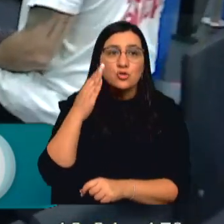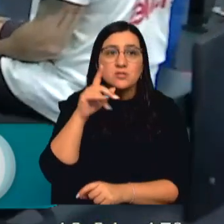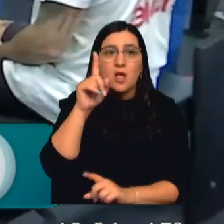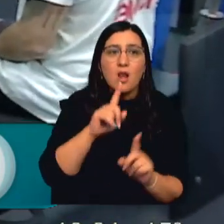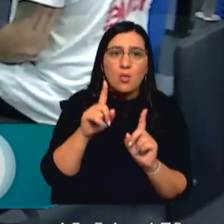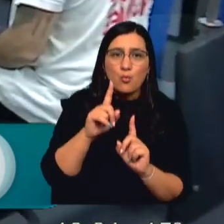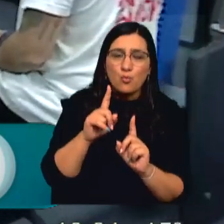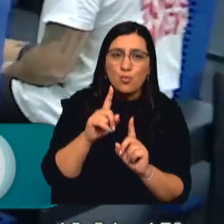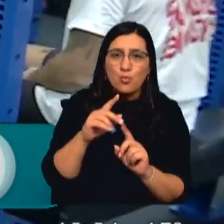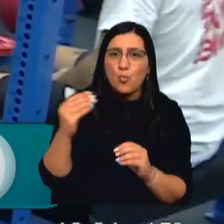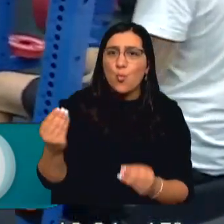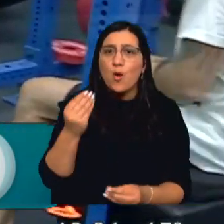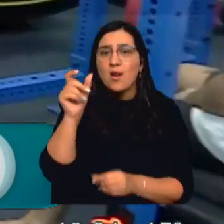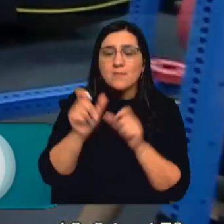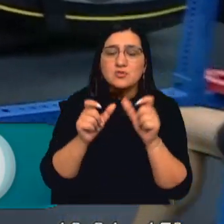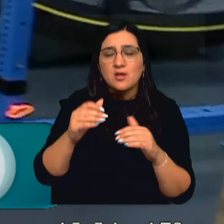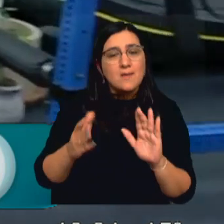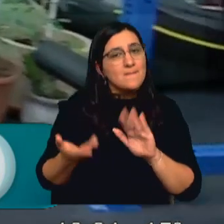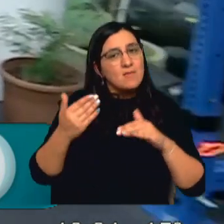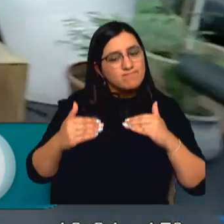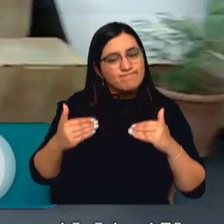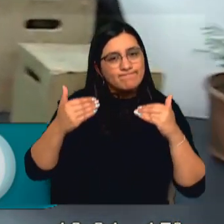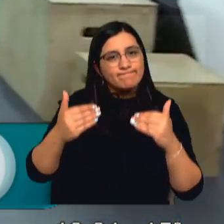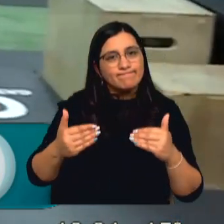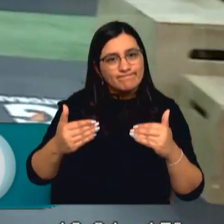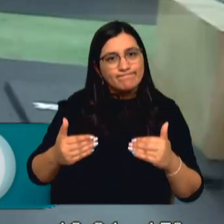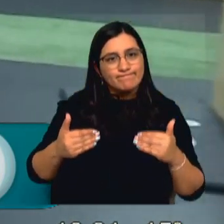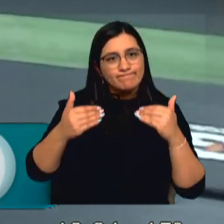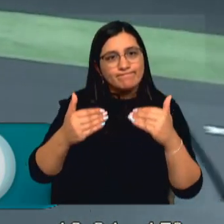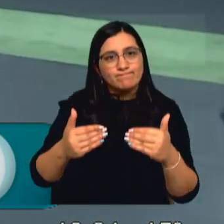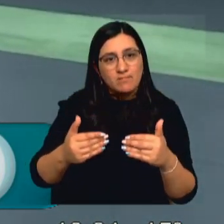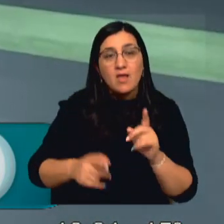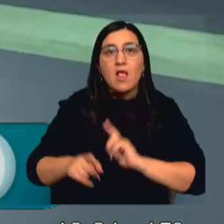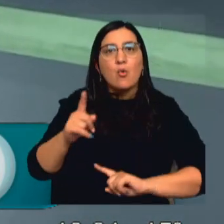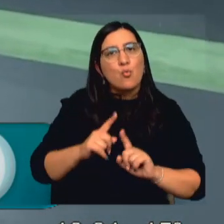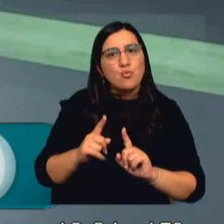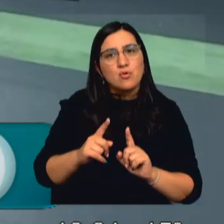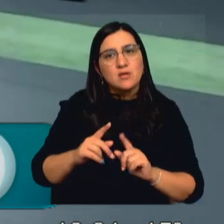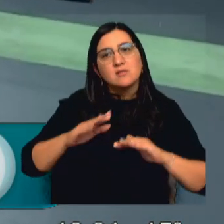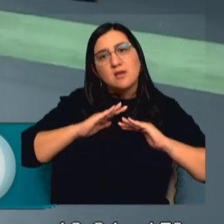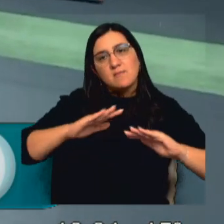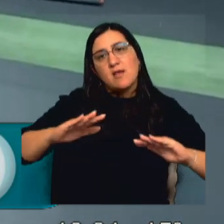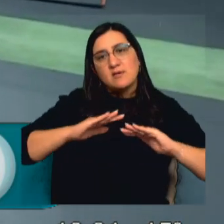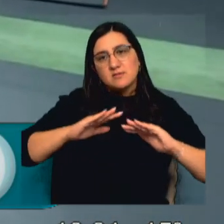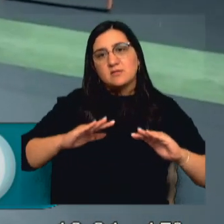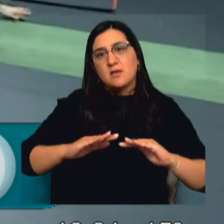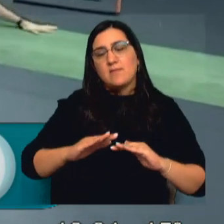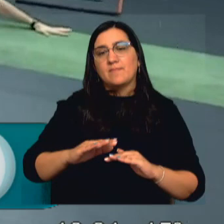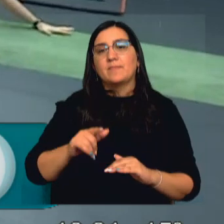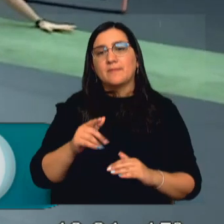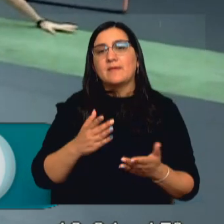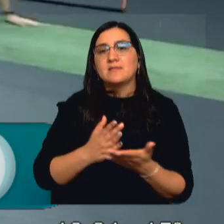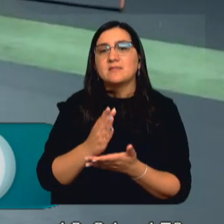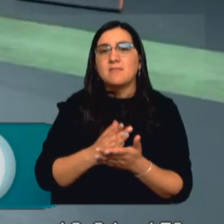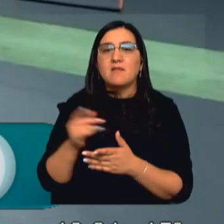que... ¿cuál es la persona más procrastinadora? Sin mandarla al frente, pero... ¿Hay alguna acá que esté haciendo gimnasia ahora que digas... me dice que siempre